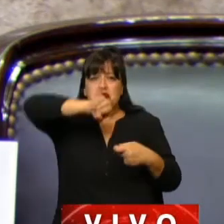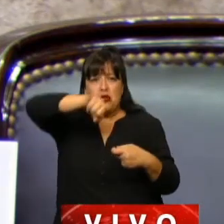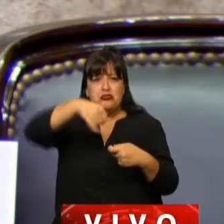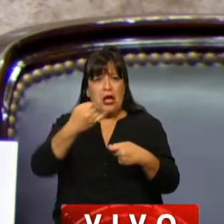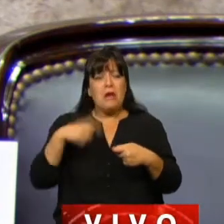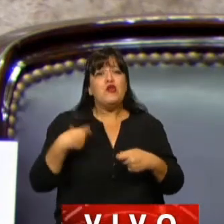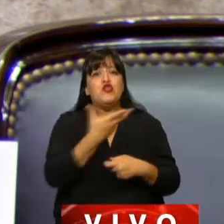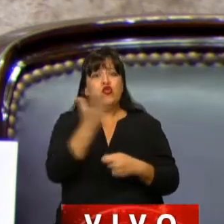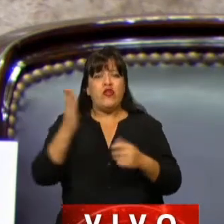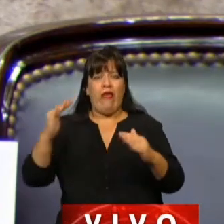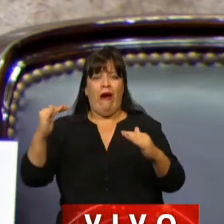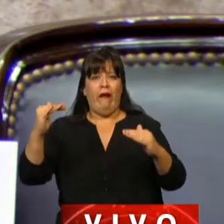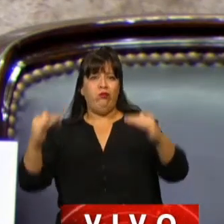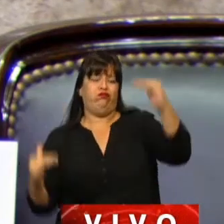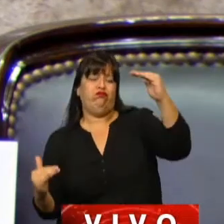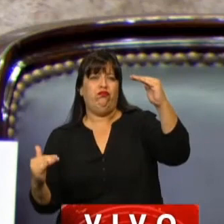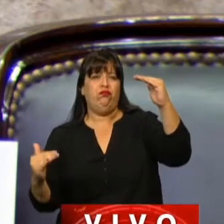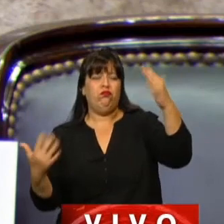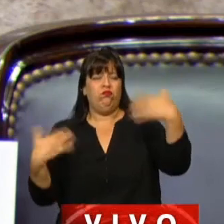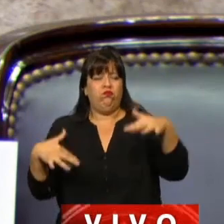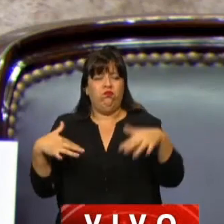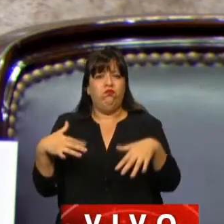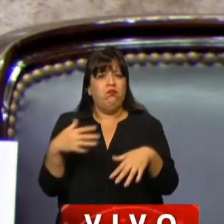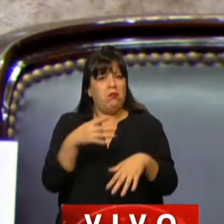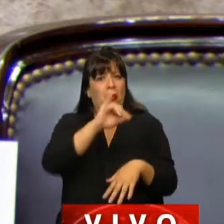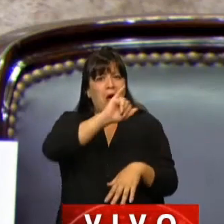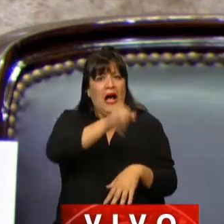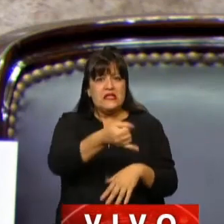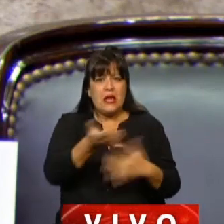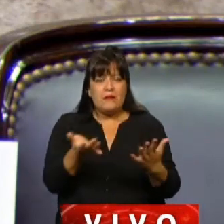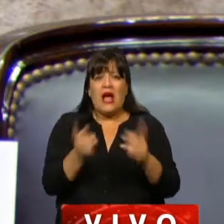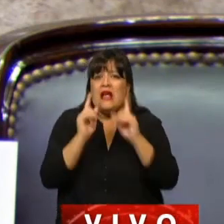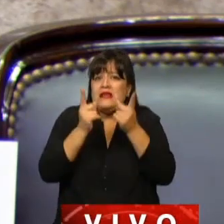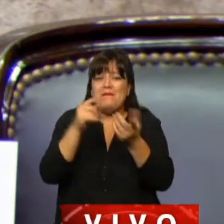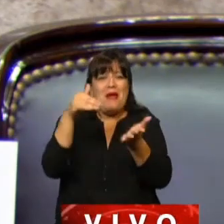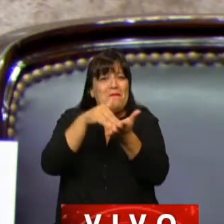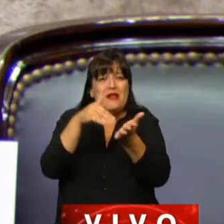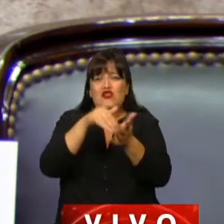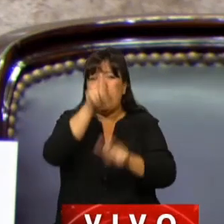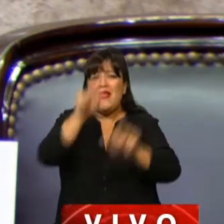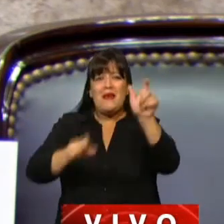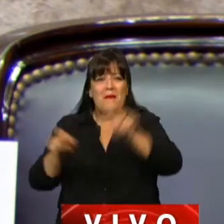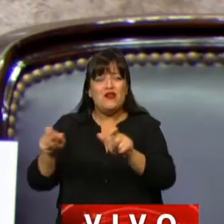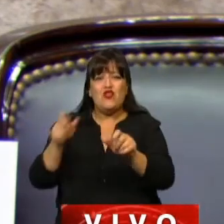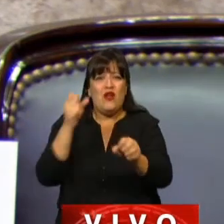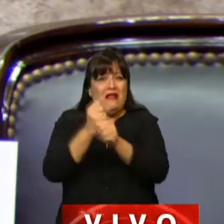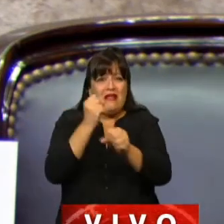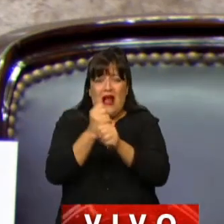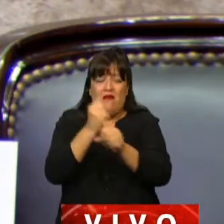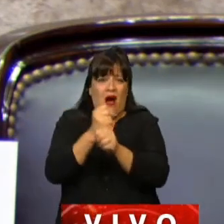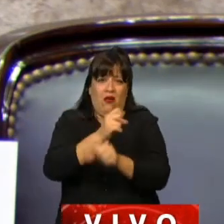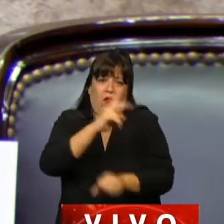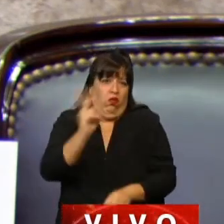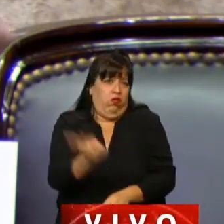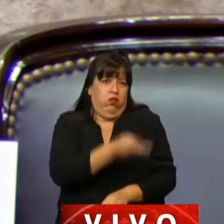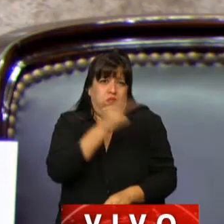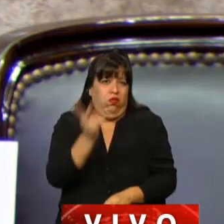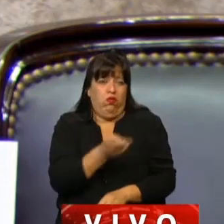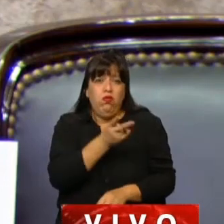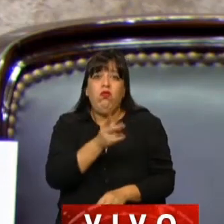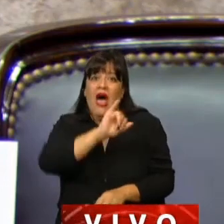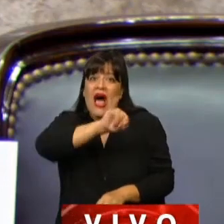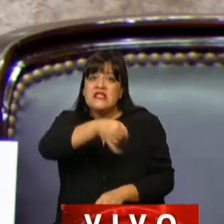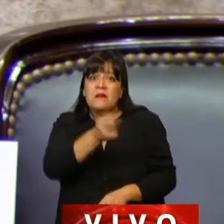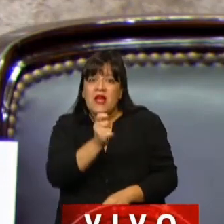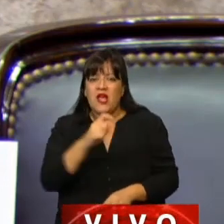social y que millones de trabajadores caigan en la precariedad laboral. Por eso, señor